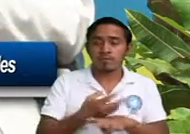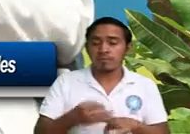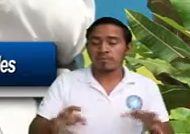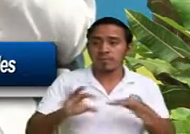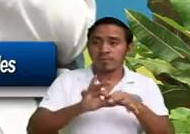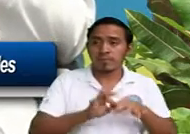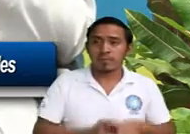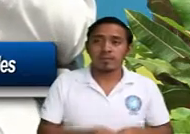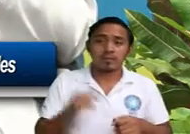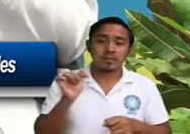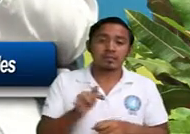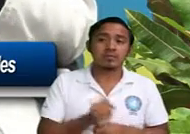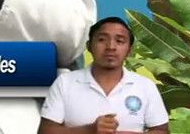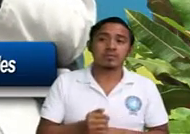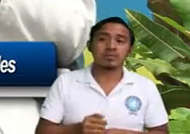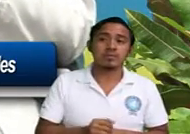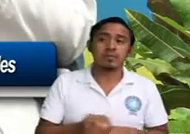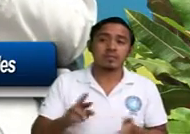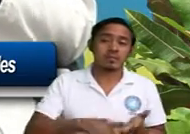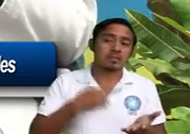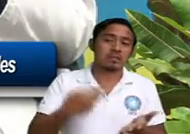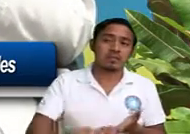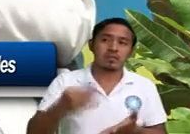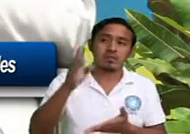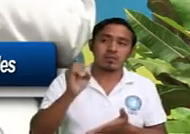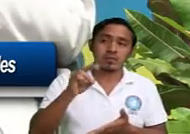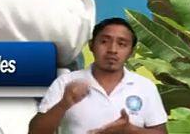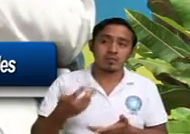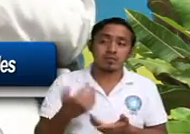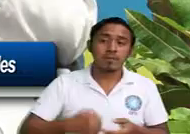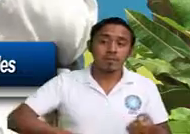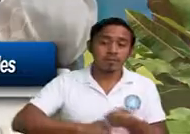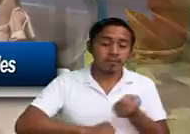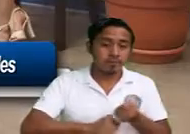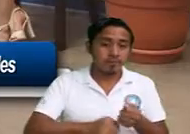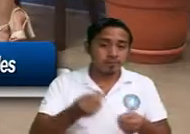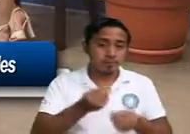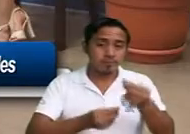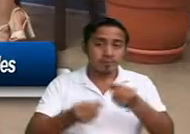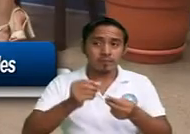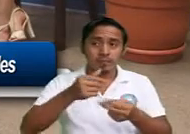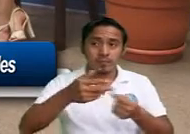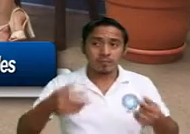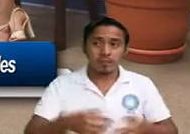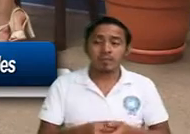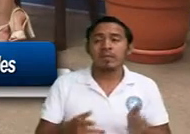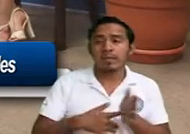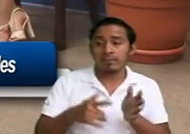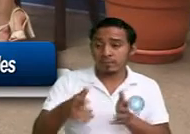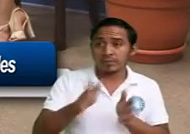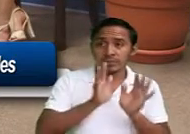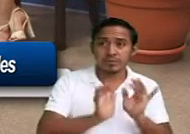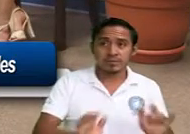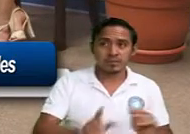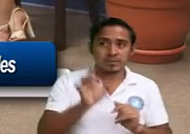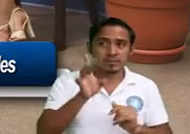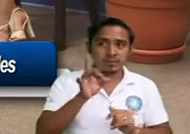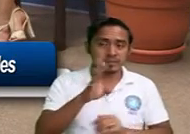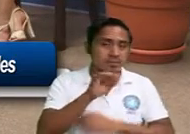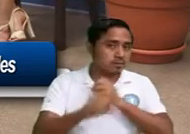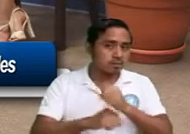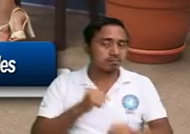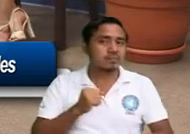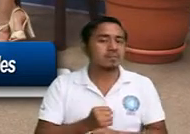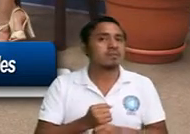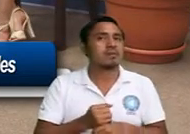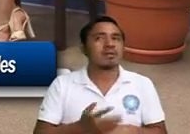de pacientes reciben un bono o algún apoyo económico, y sobre todo esta niña de 15 años, que es un golpe, que, o sea,